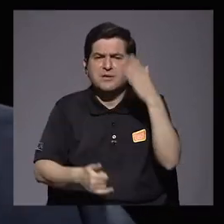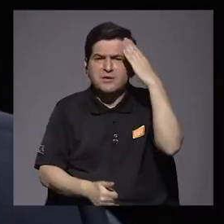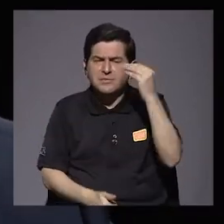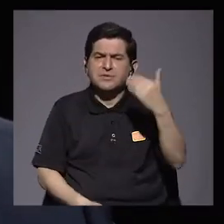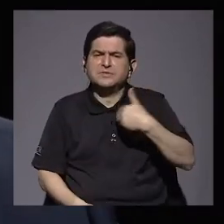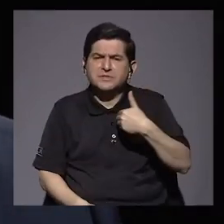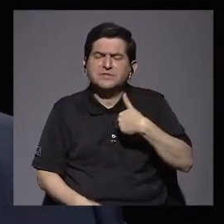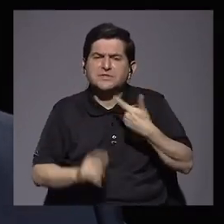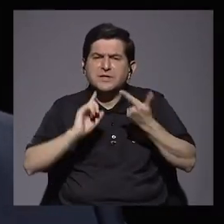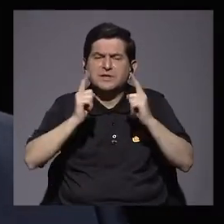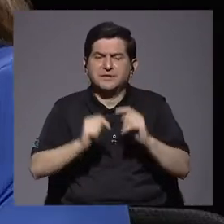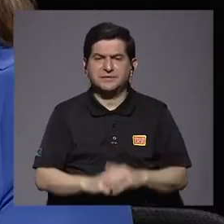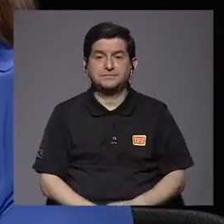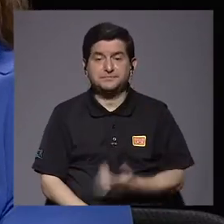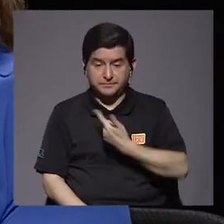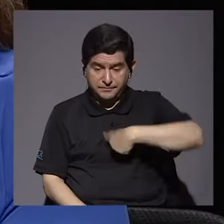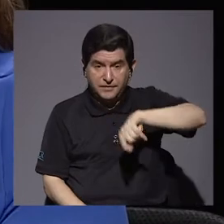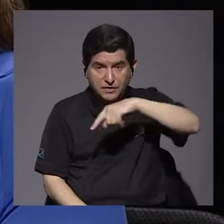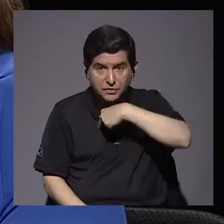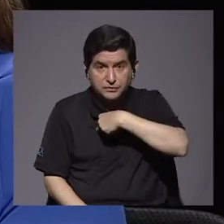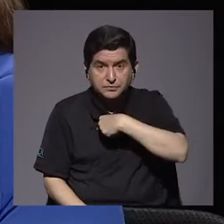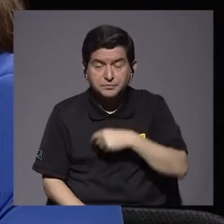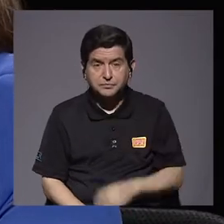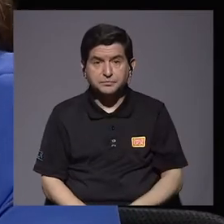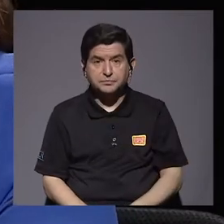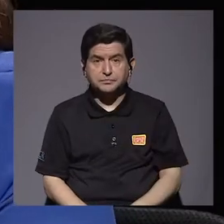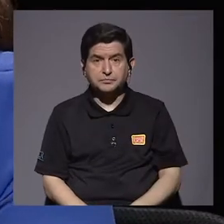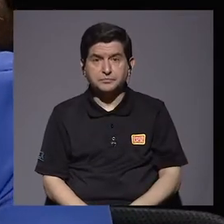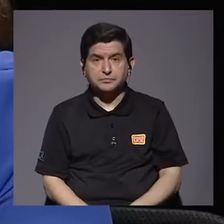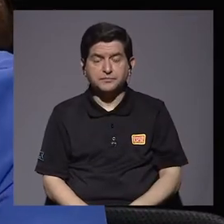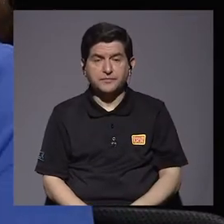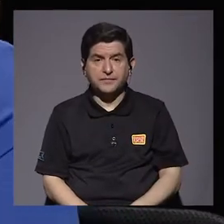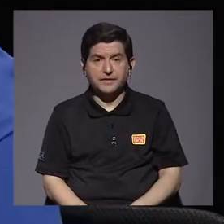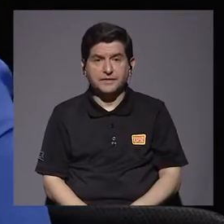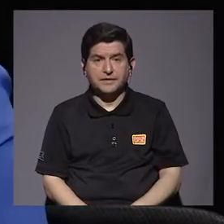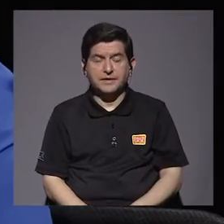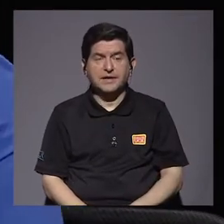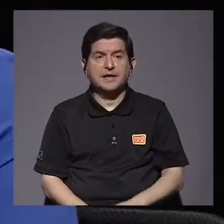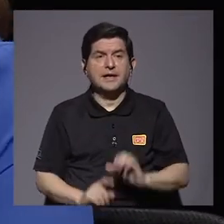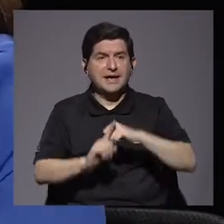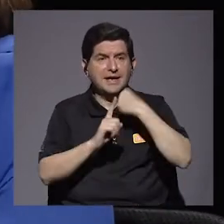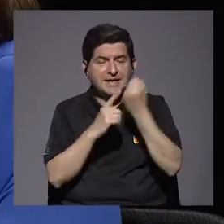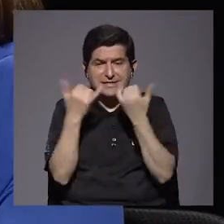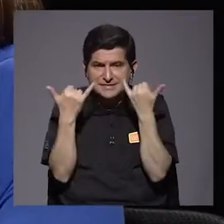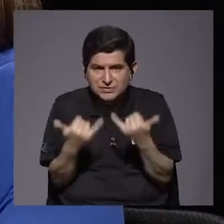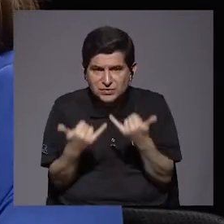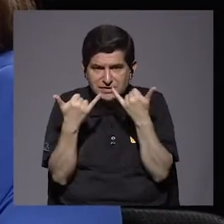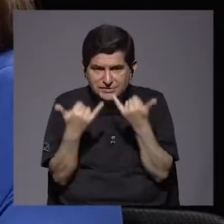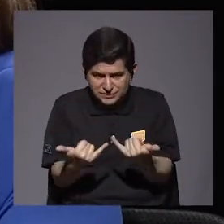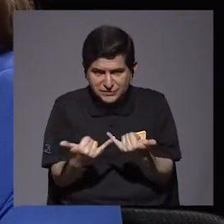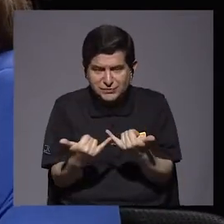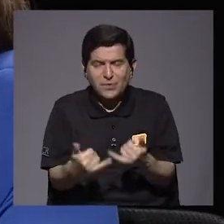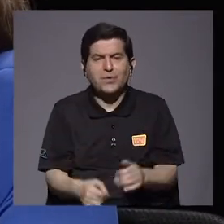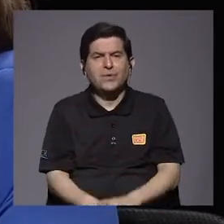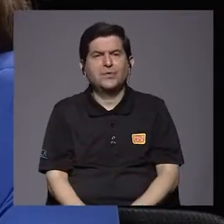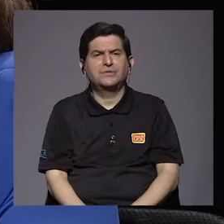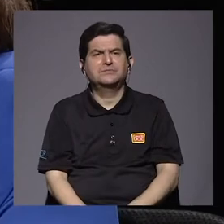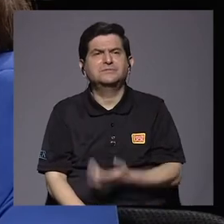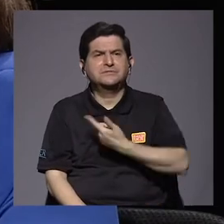las experiencias que ustedes están desarrollando? Sí, bueno, nosotros hemos hecho, le hablo del estado en el que estamos ahora, hemos